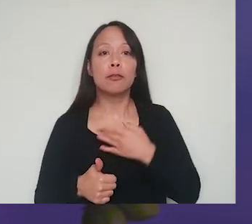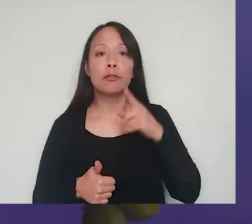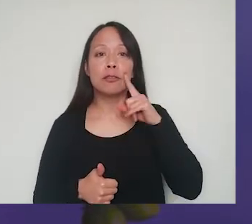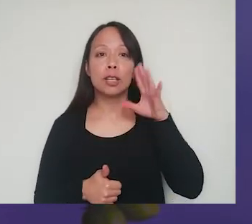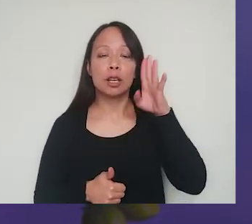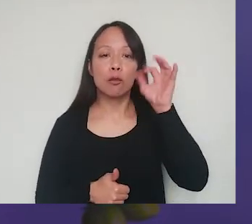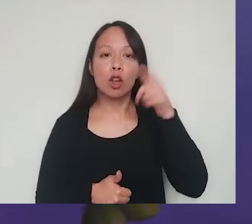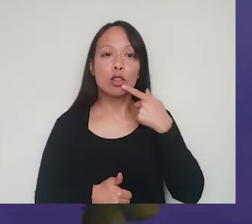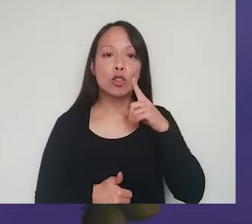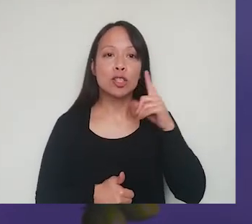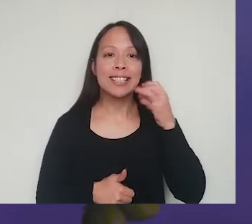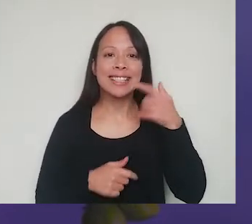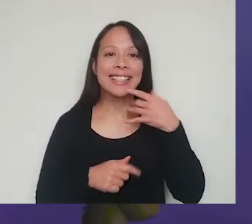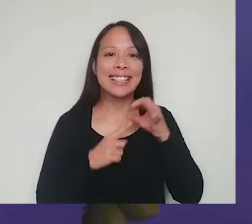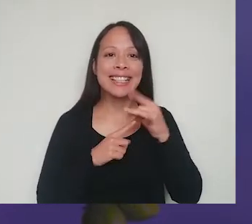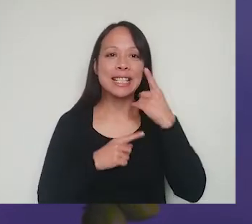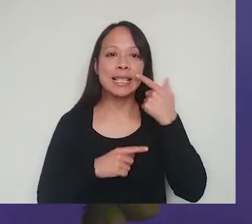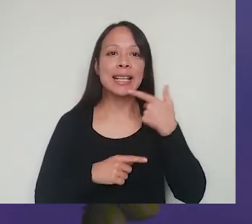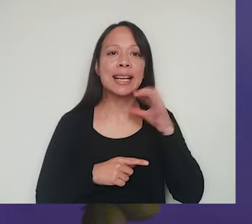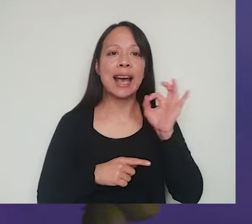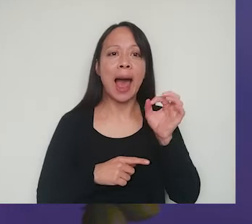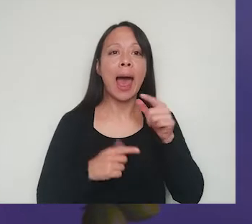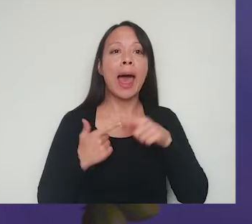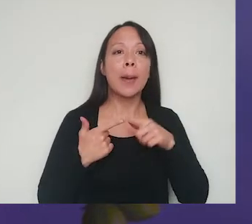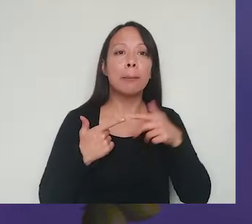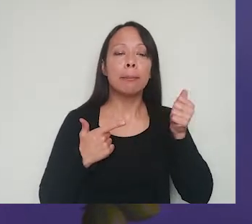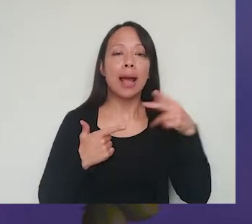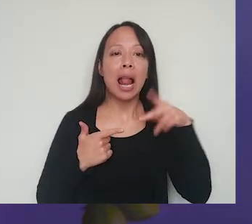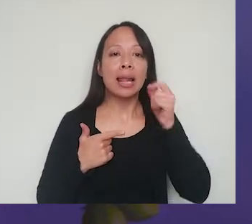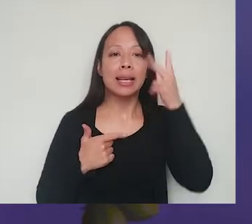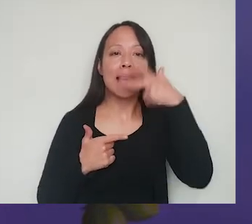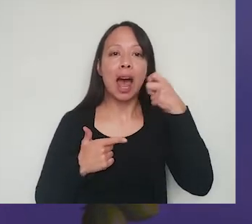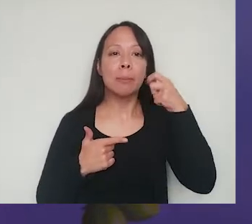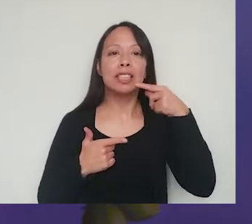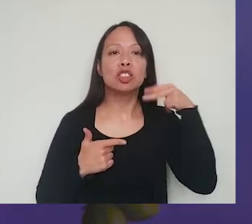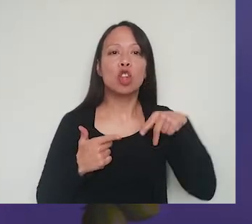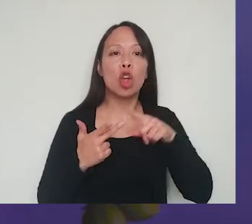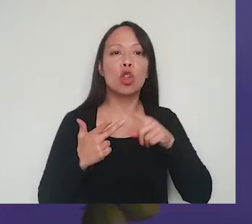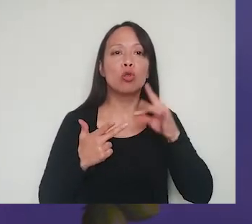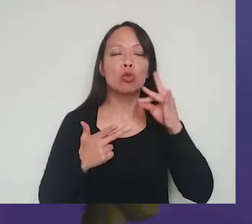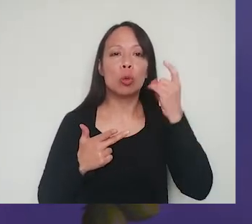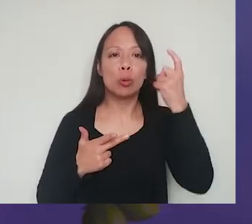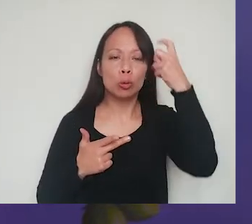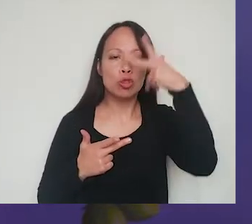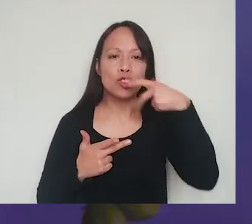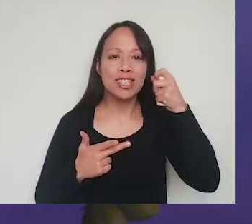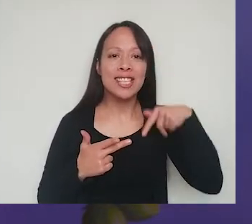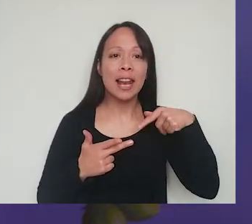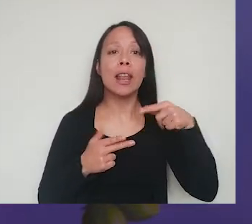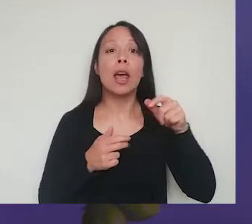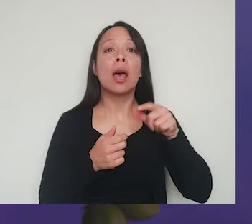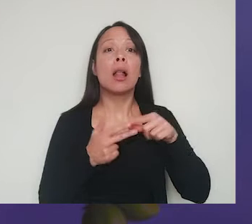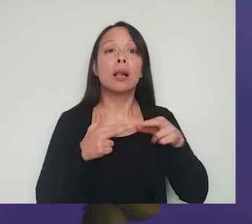enfermedad recesiva, el mal de Huntington, que es una enfermedad dominante, y la distrofia muscular de Duchenne, que es una enfermedad ligada al